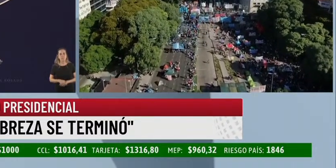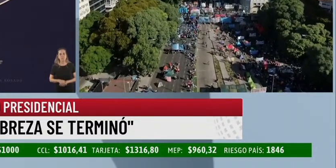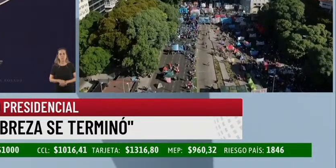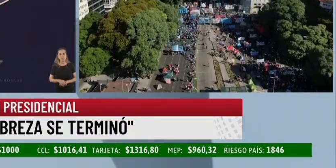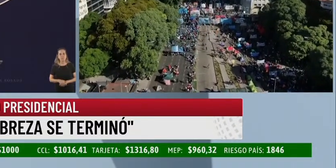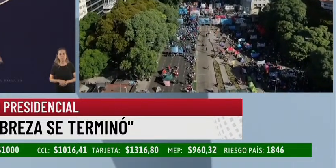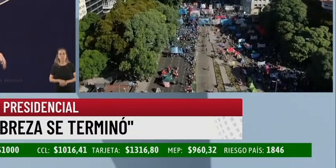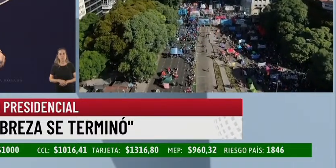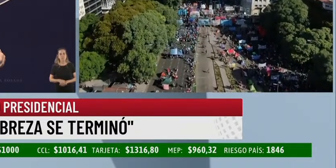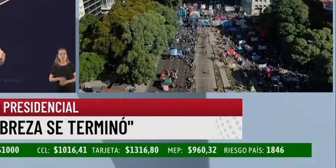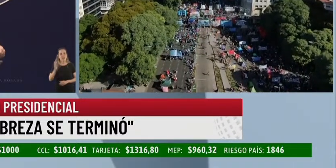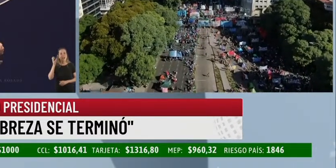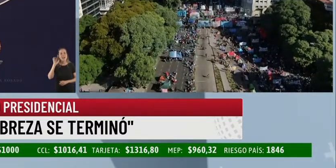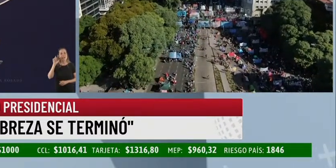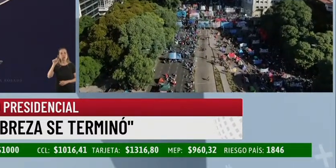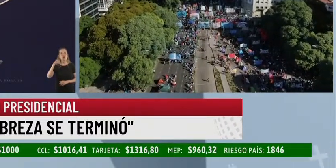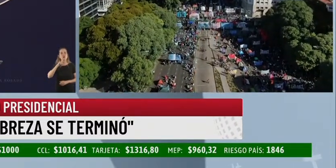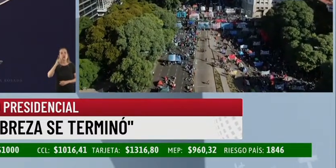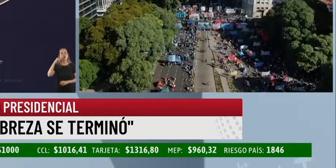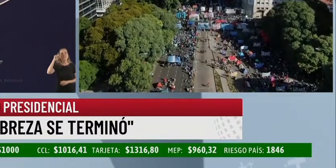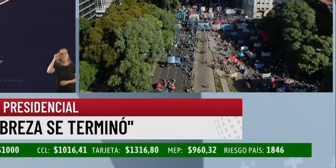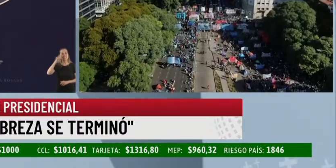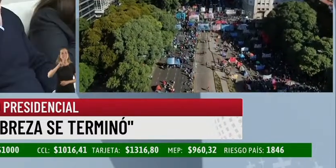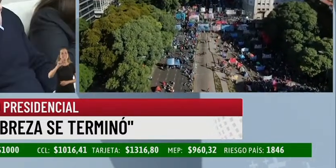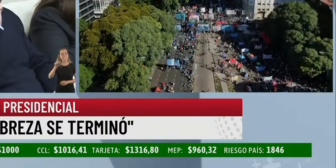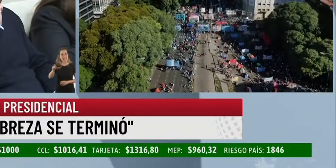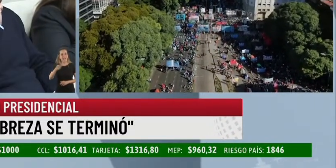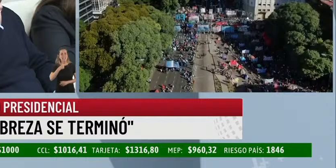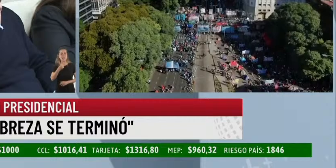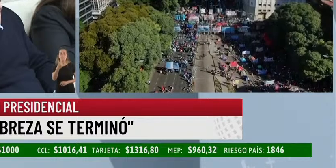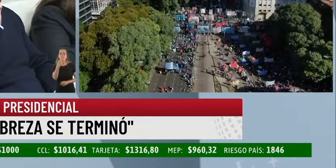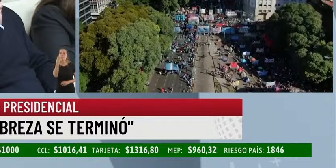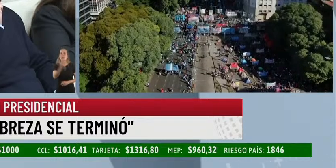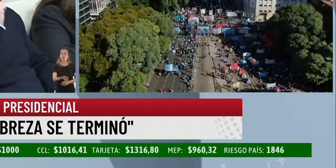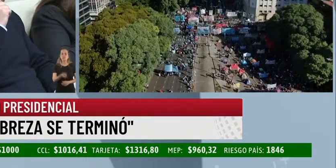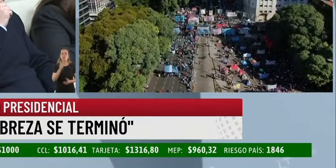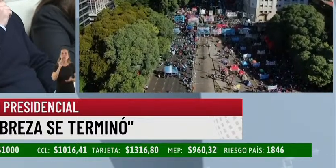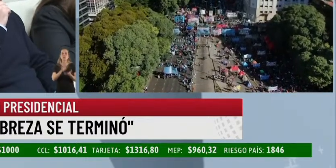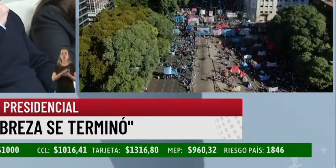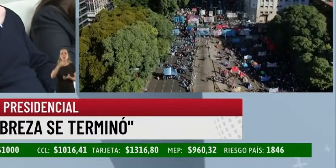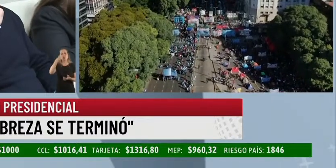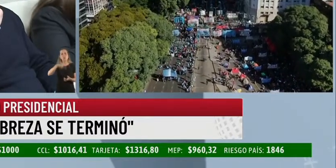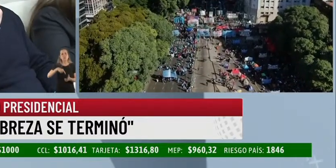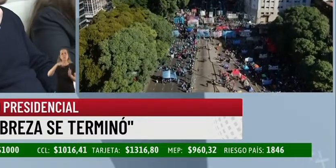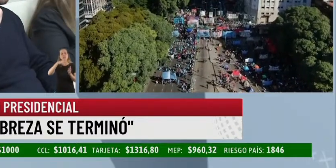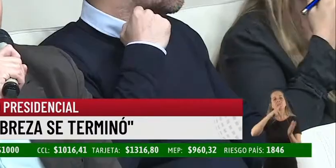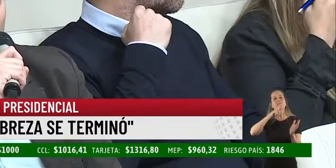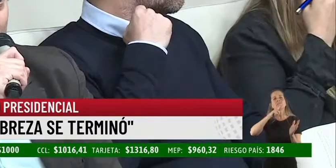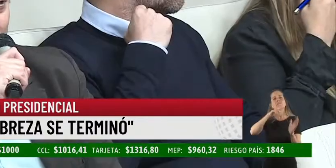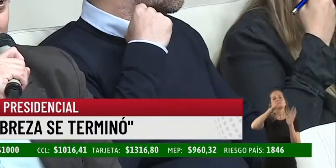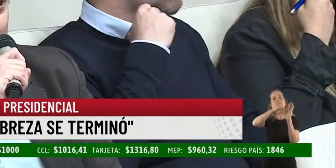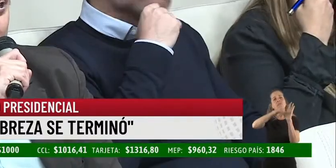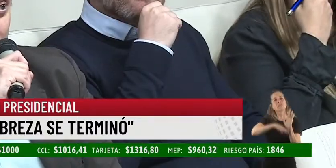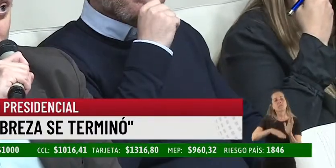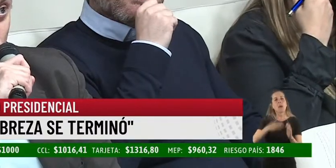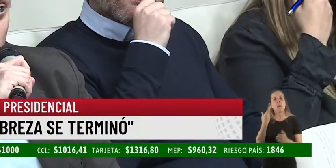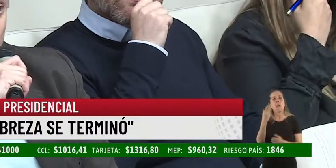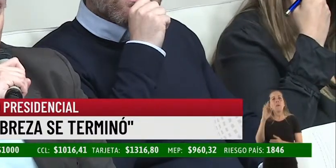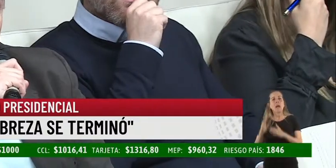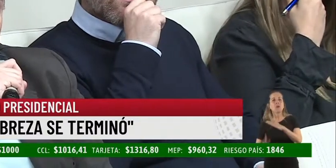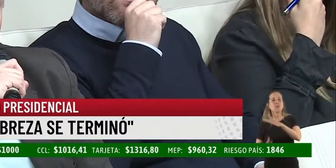Pablo gagliano de radio continental quería consultarle con respecto a las últimas medidas del Banco Central la baja de la